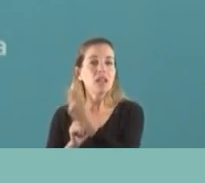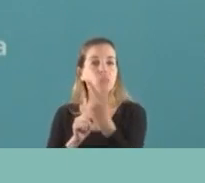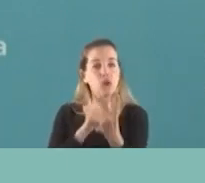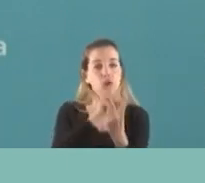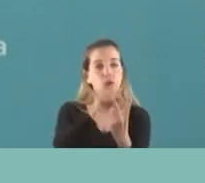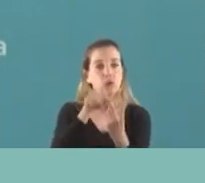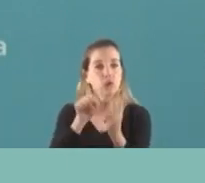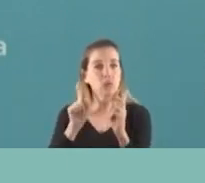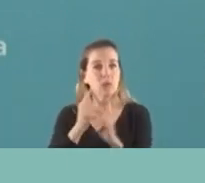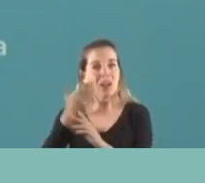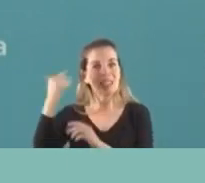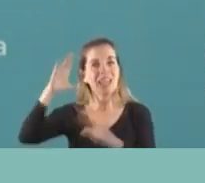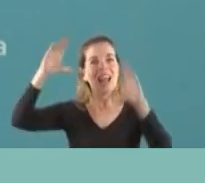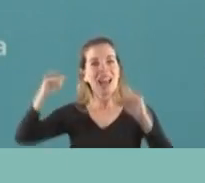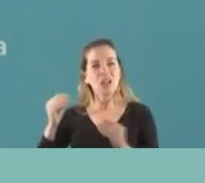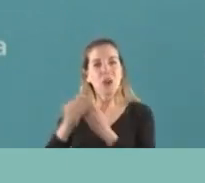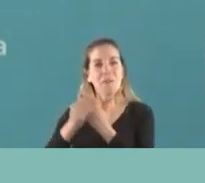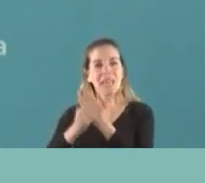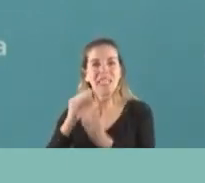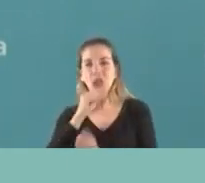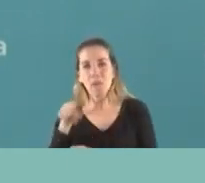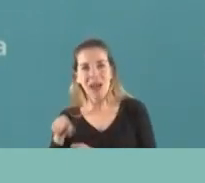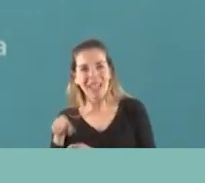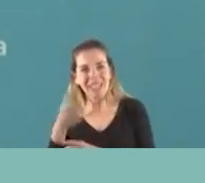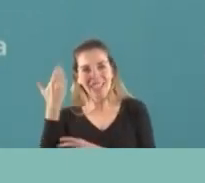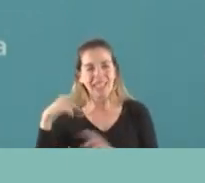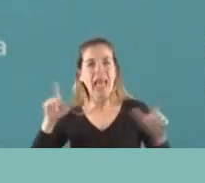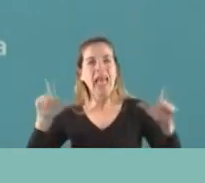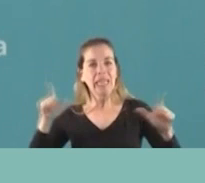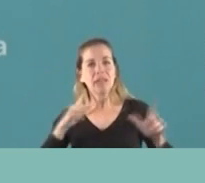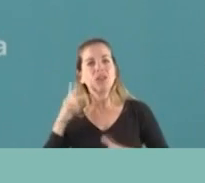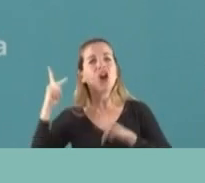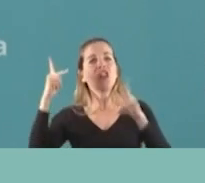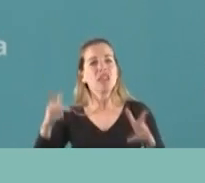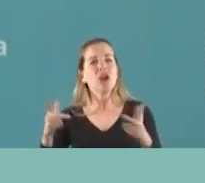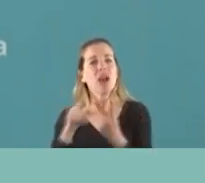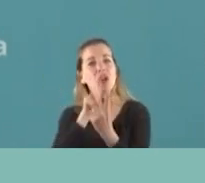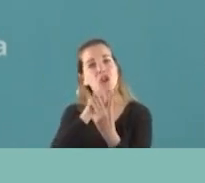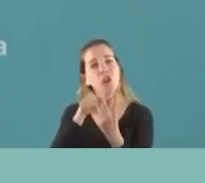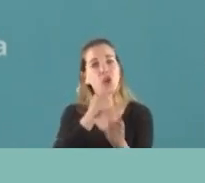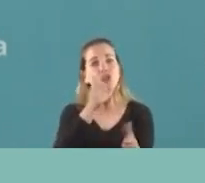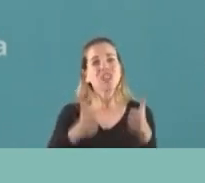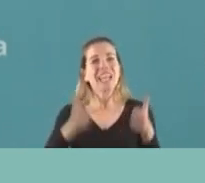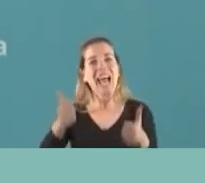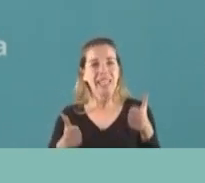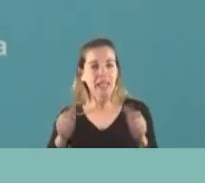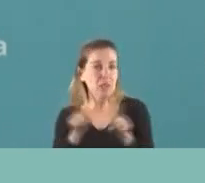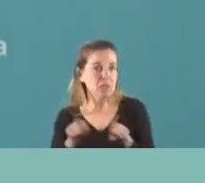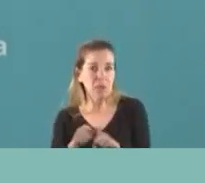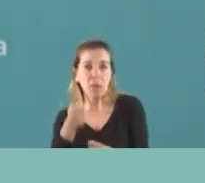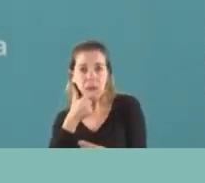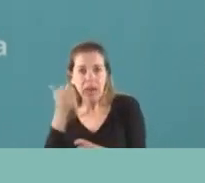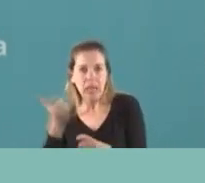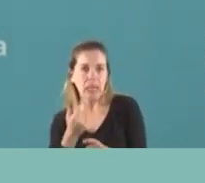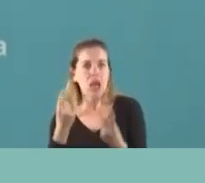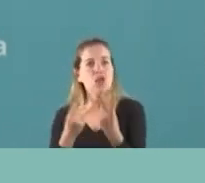anoche el ministro masa y nuestro candidato en la televisión que hay dos de las opciones que representan lo mismo bueno Mauricio macri dice que hay dos opciones que representan